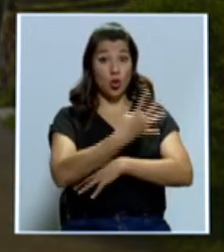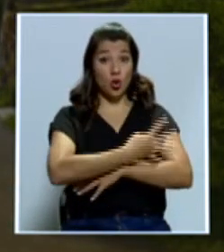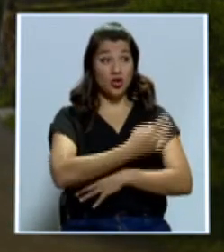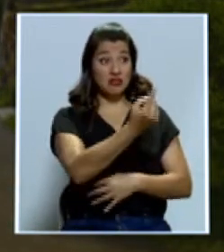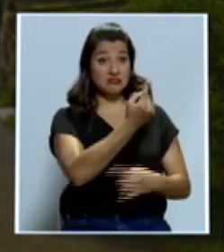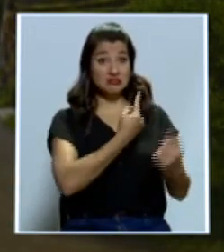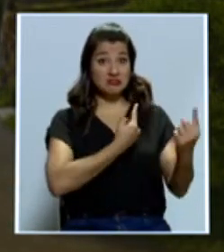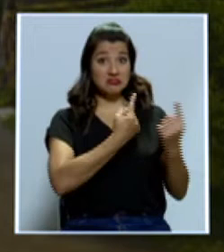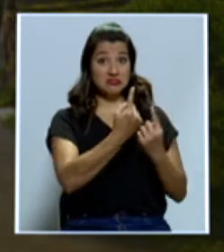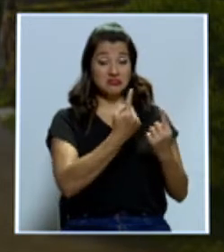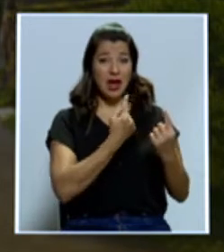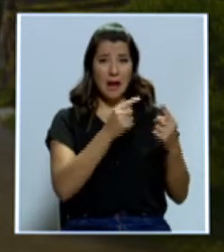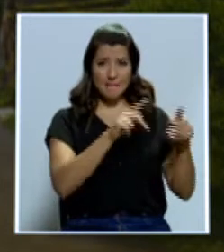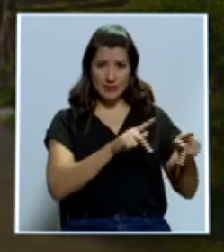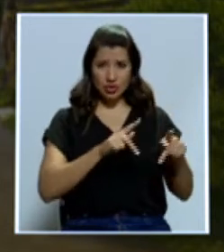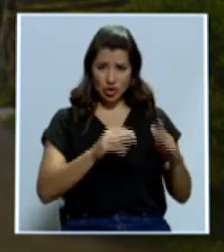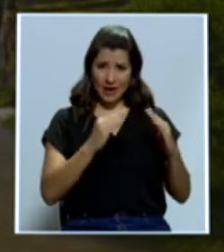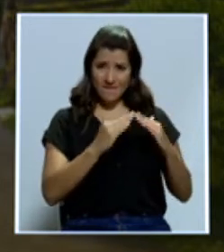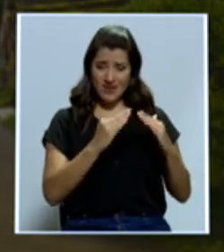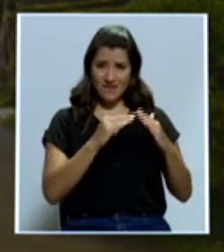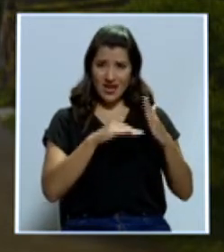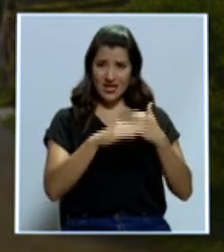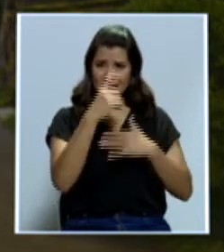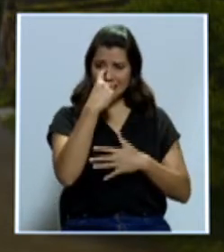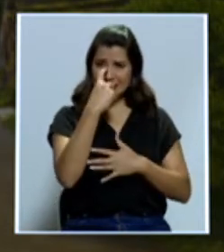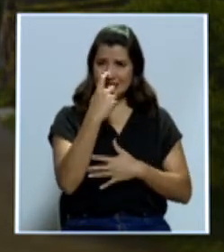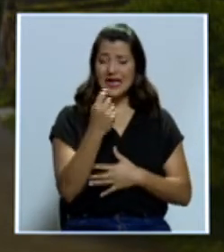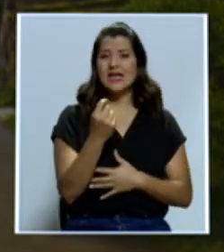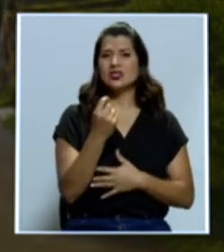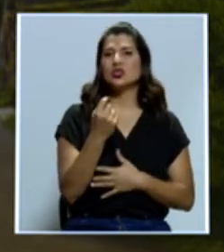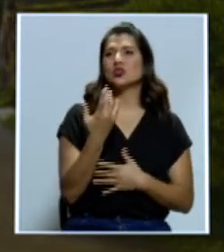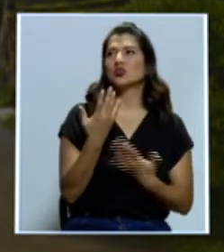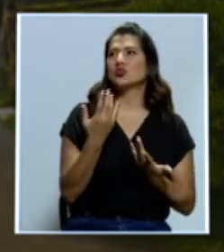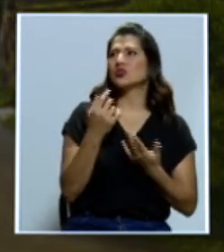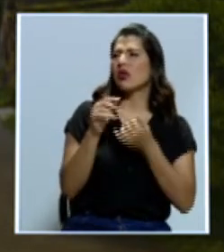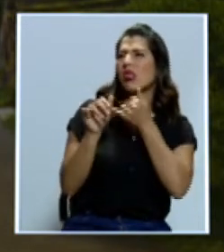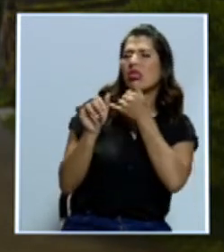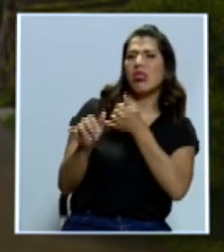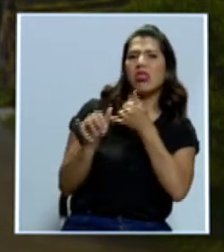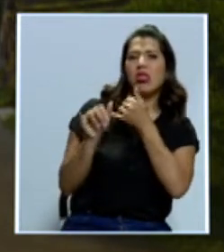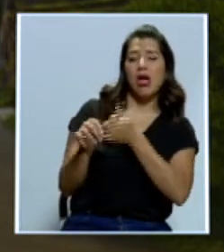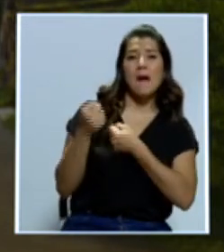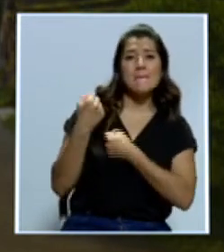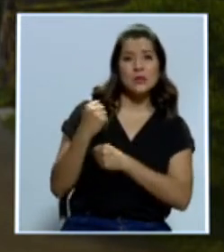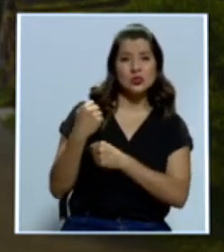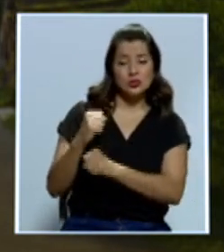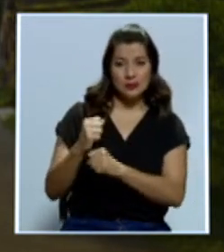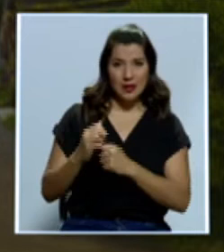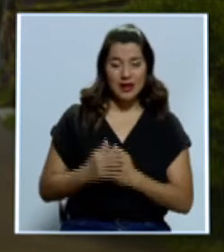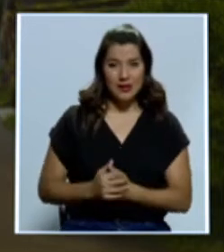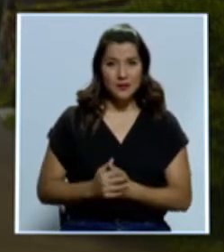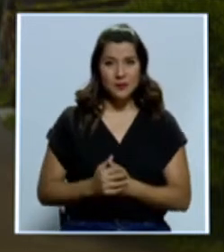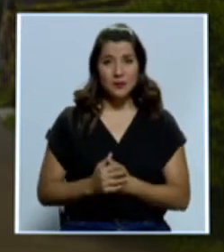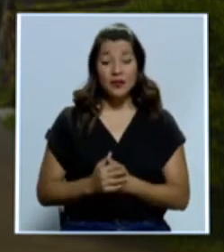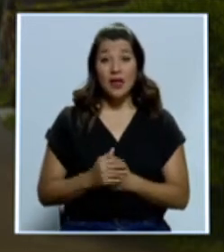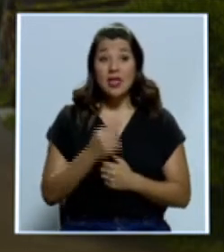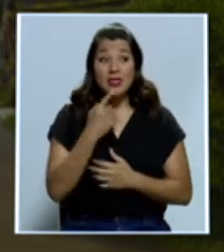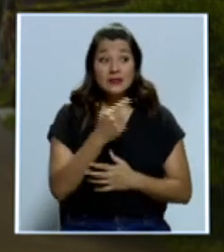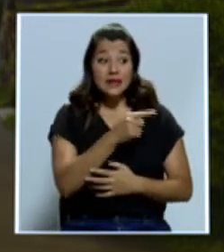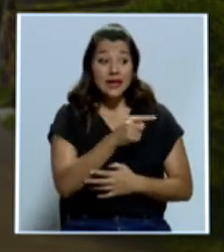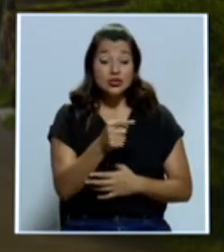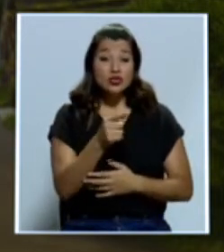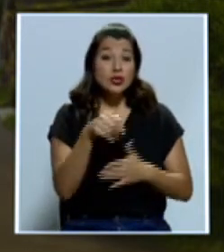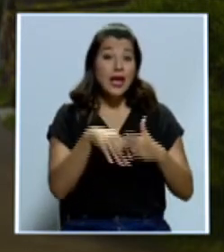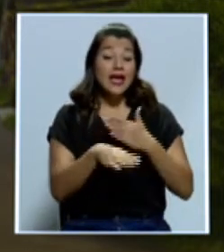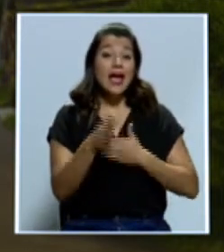donde solicitaron a los escazuceños a plantear estas denuncias, o más bien decirles a ellos si habían tenido en algún